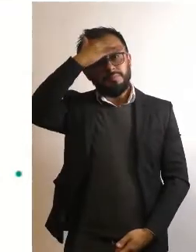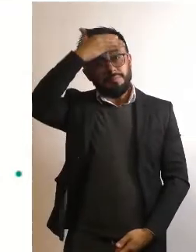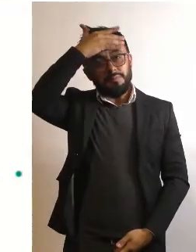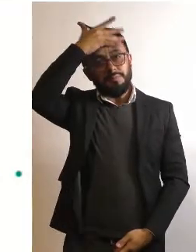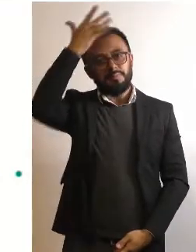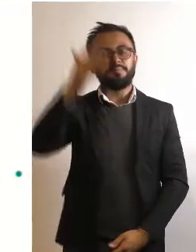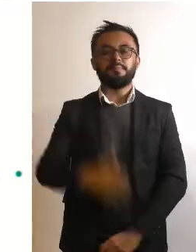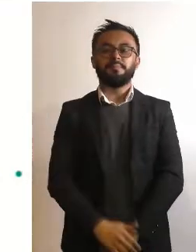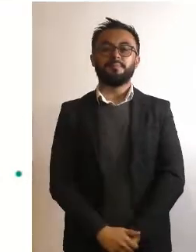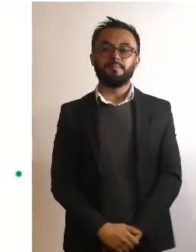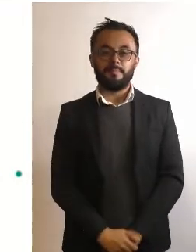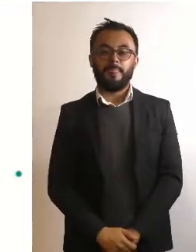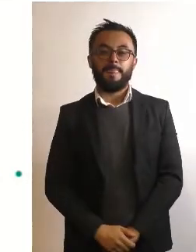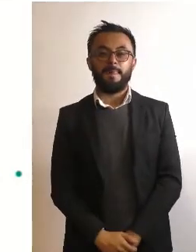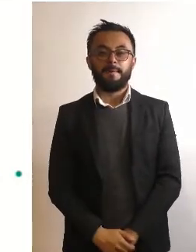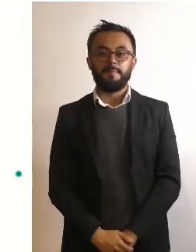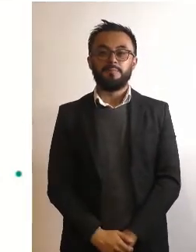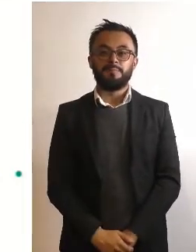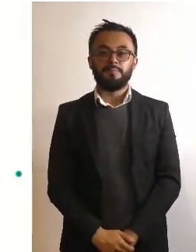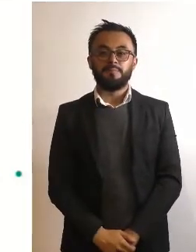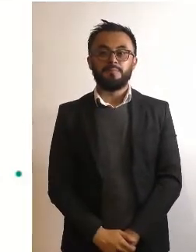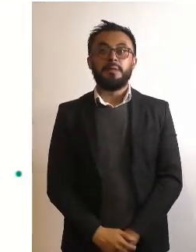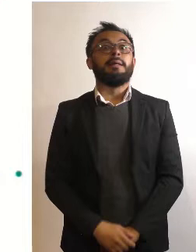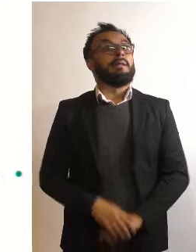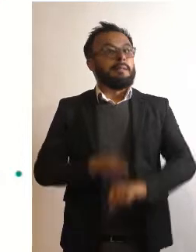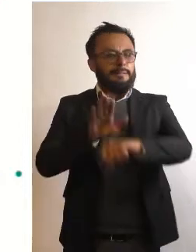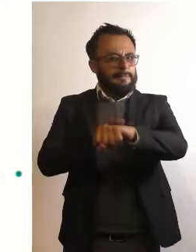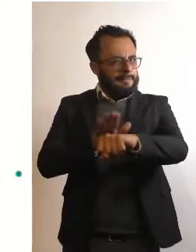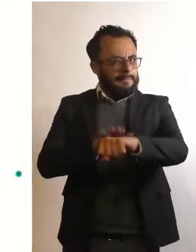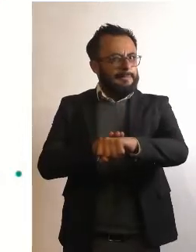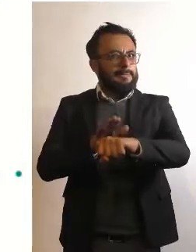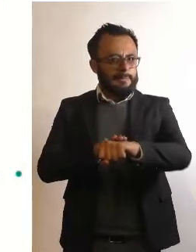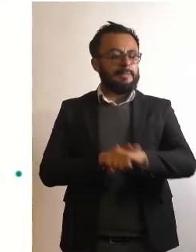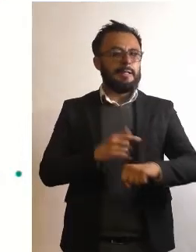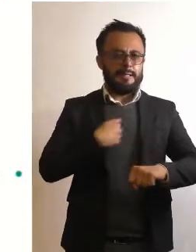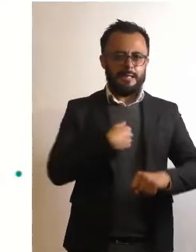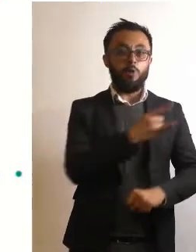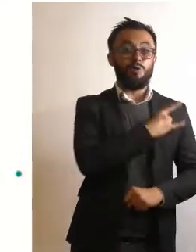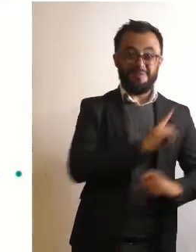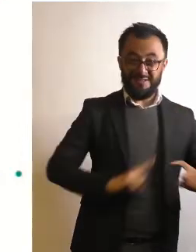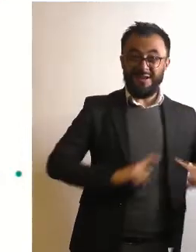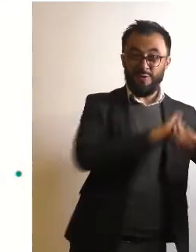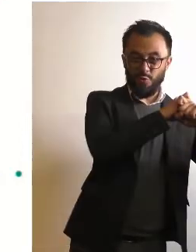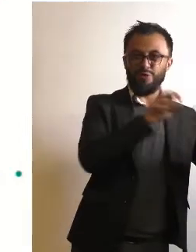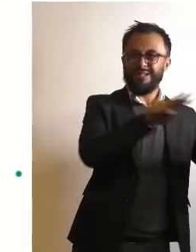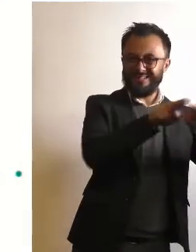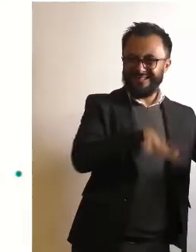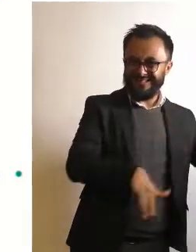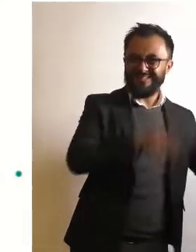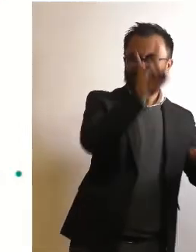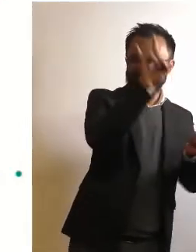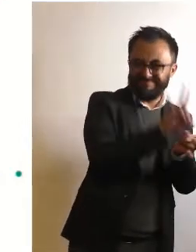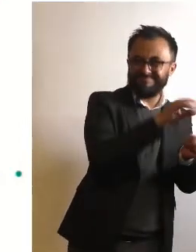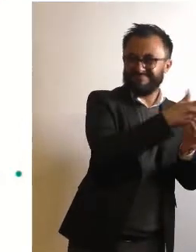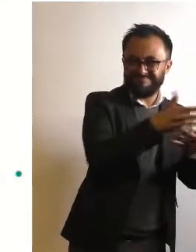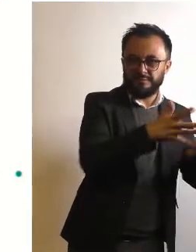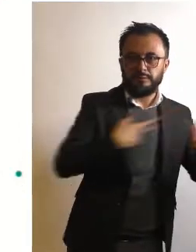Sufrimos además un ataque cibernético que tuvimos que enfrentar y gracias a